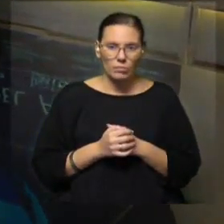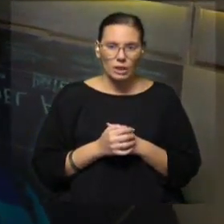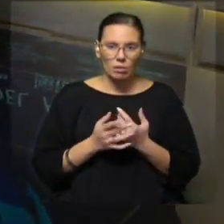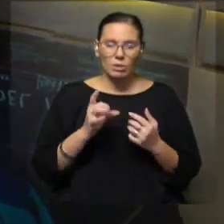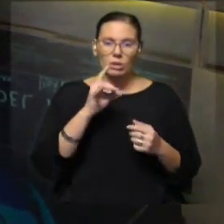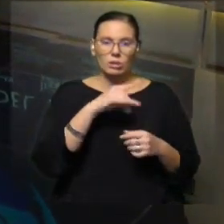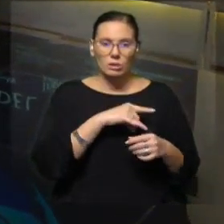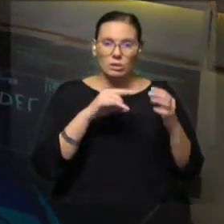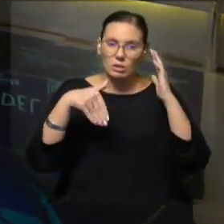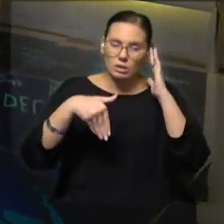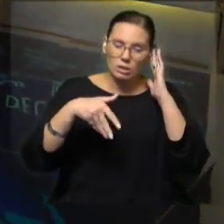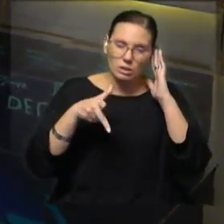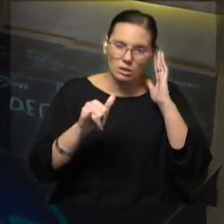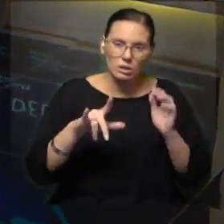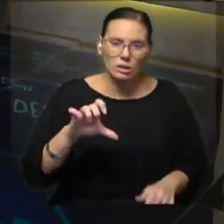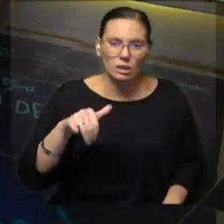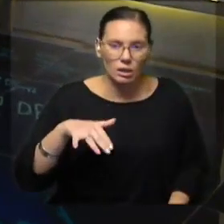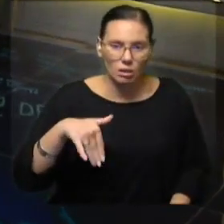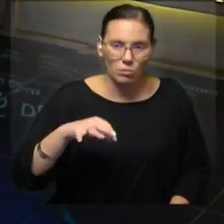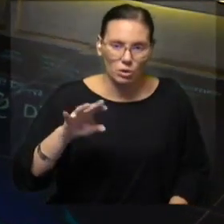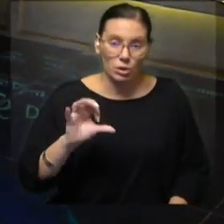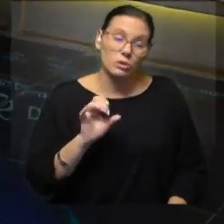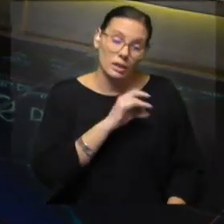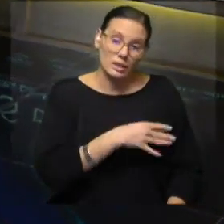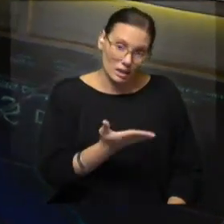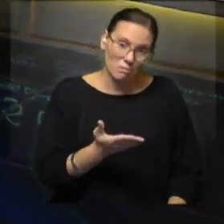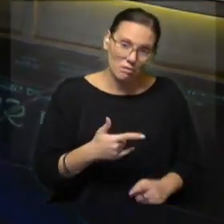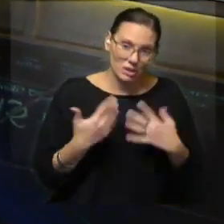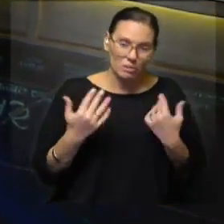Chile Monos es un festival en Chile